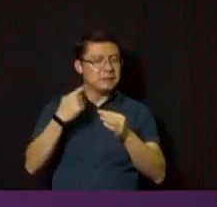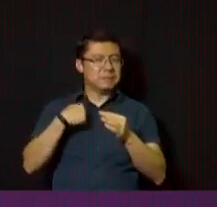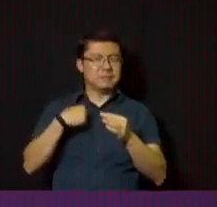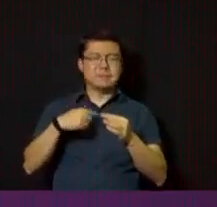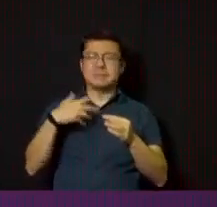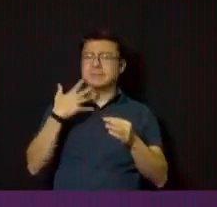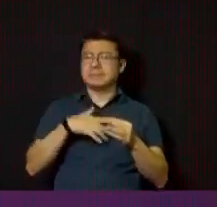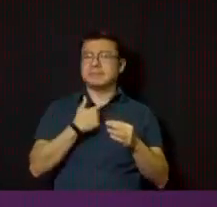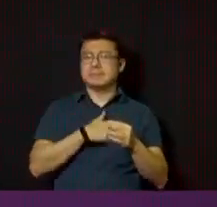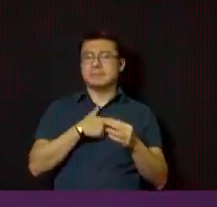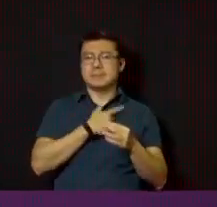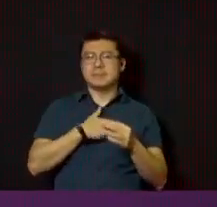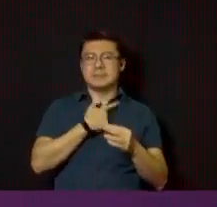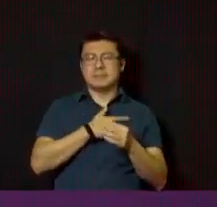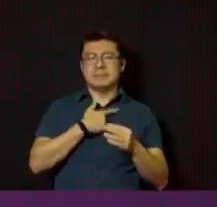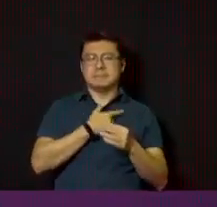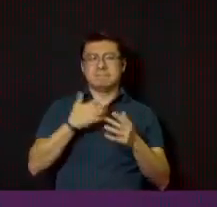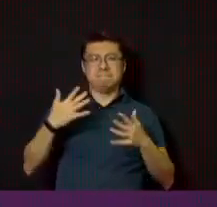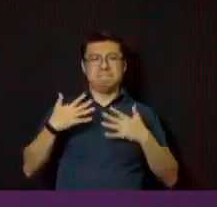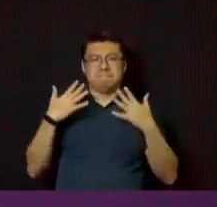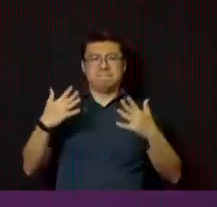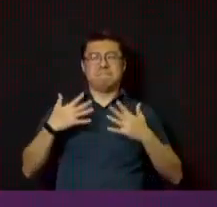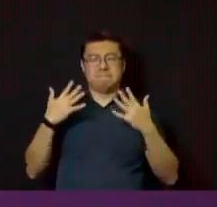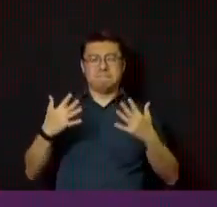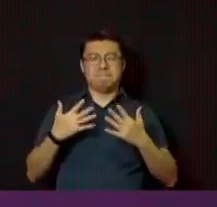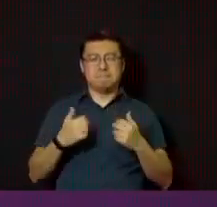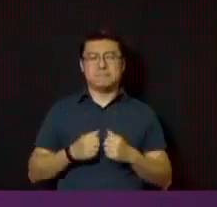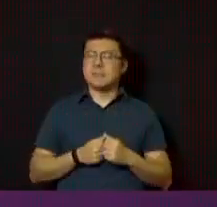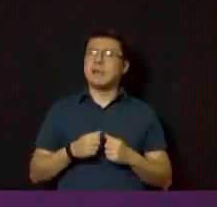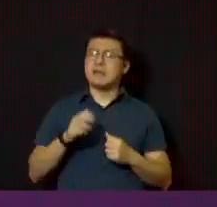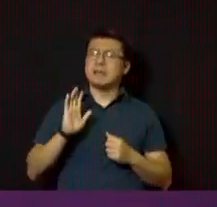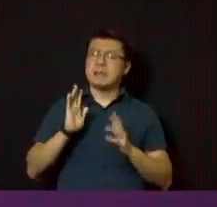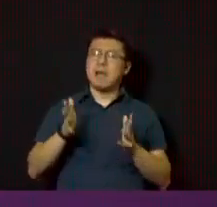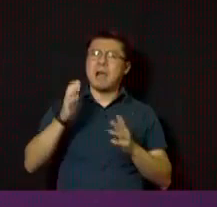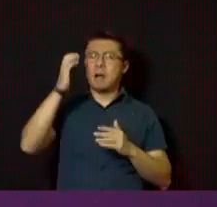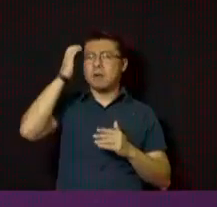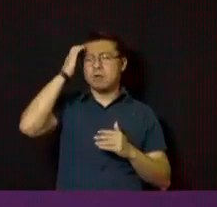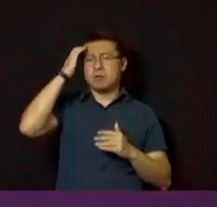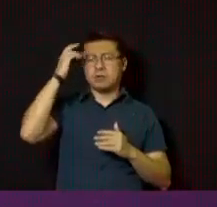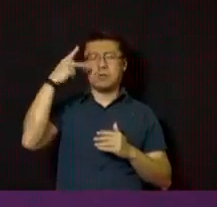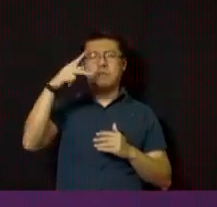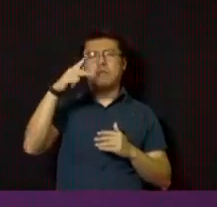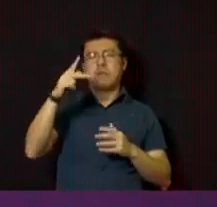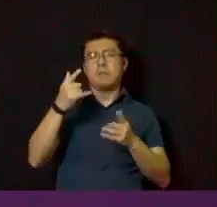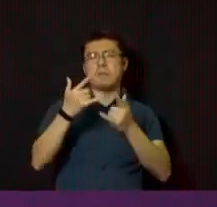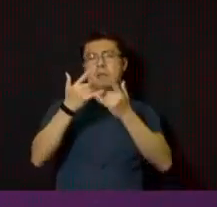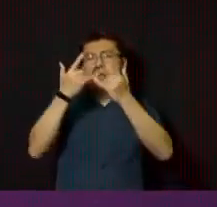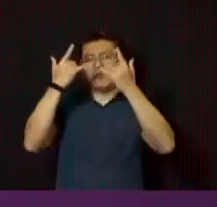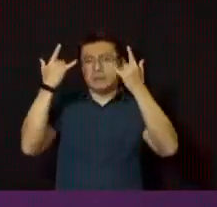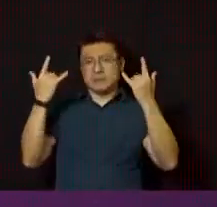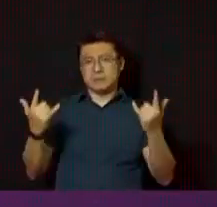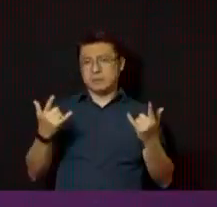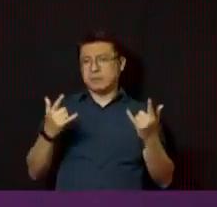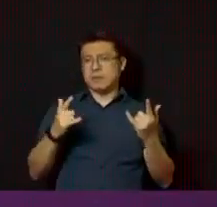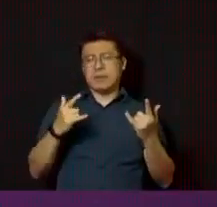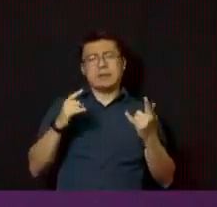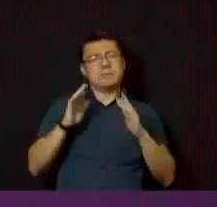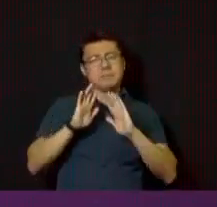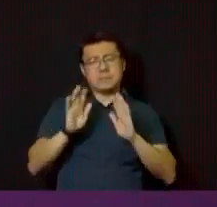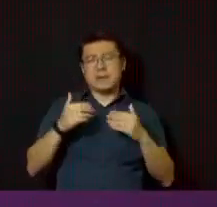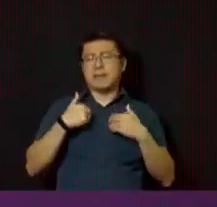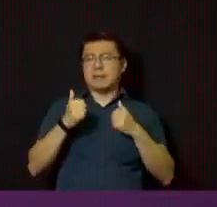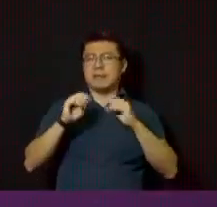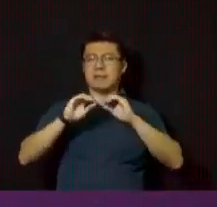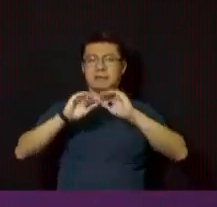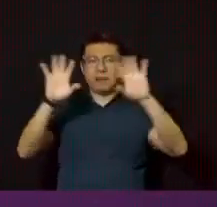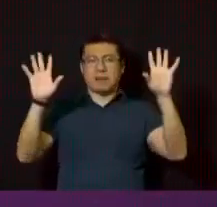platiques algo, Jacinto, porque muchos ya conocemos tu historia y ahorita nos estás compartiendo, nos queda clarísimo toda